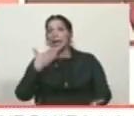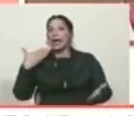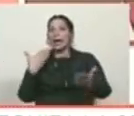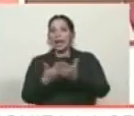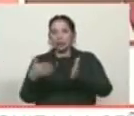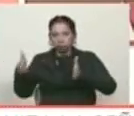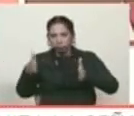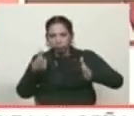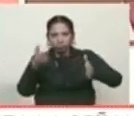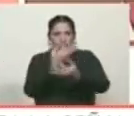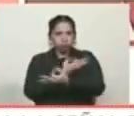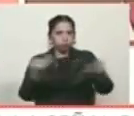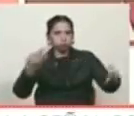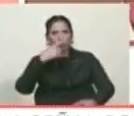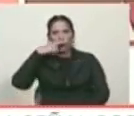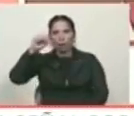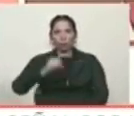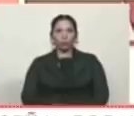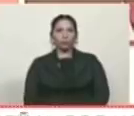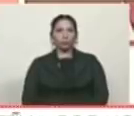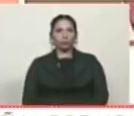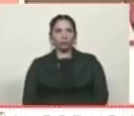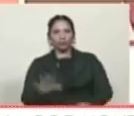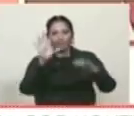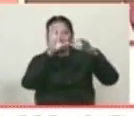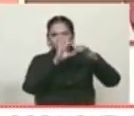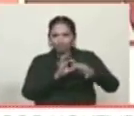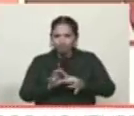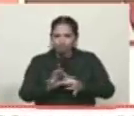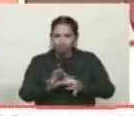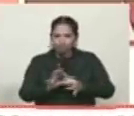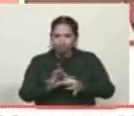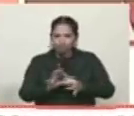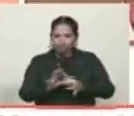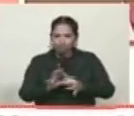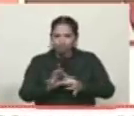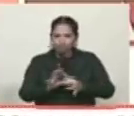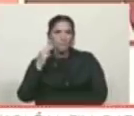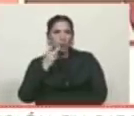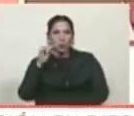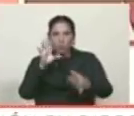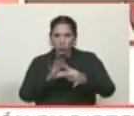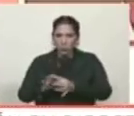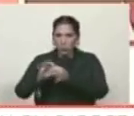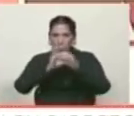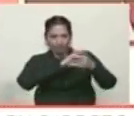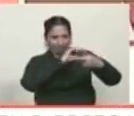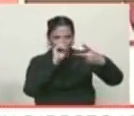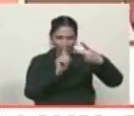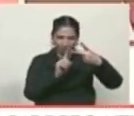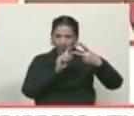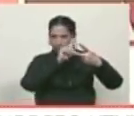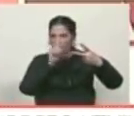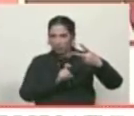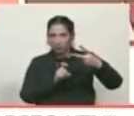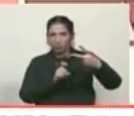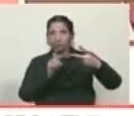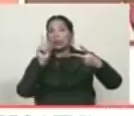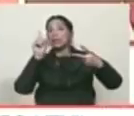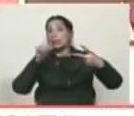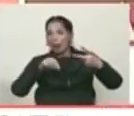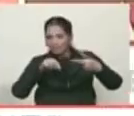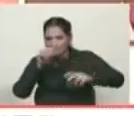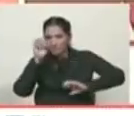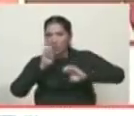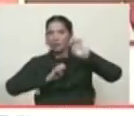conducción extraordinaria del presidente Nicolás Maduro, una unión perfecta. La segunda pregunta, también